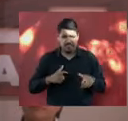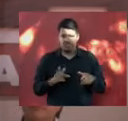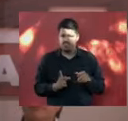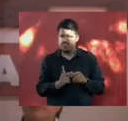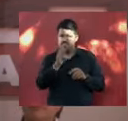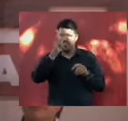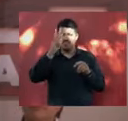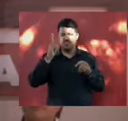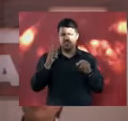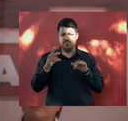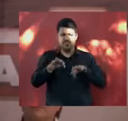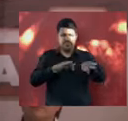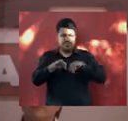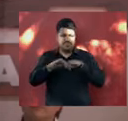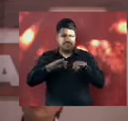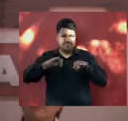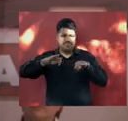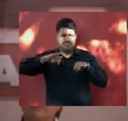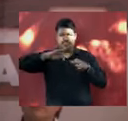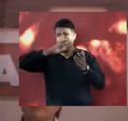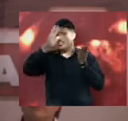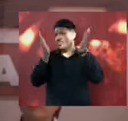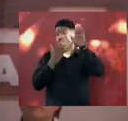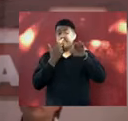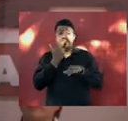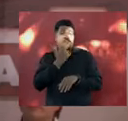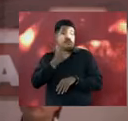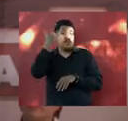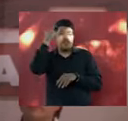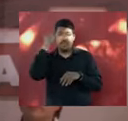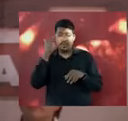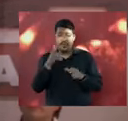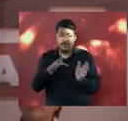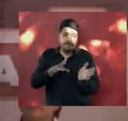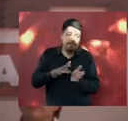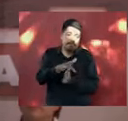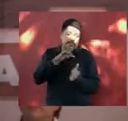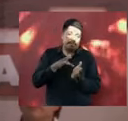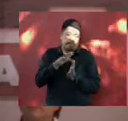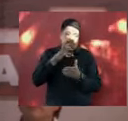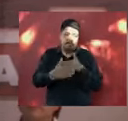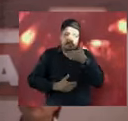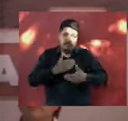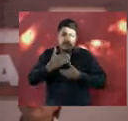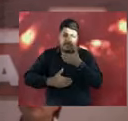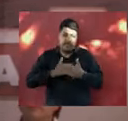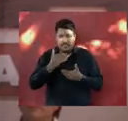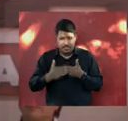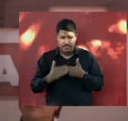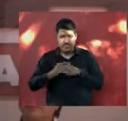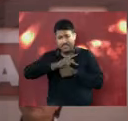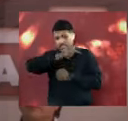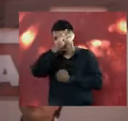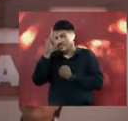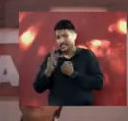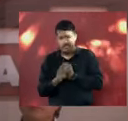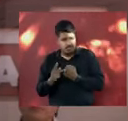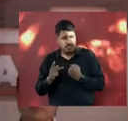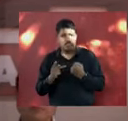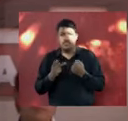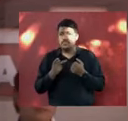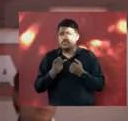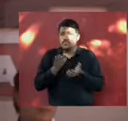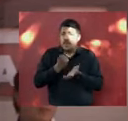pueblos más trabajadores del mundo, que saca adelante la economía de la nación y saca adelante parte de la economía